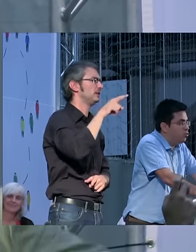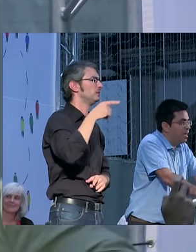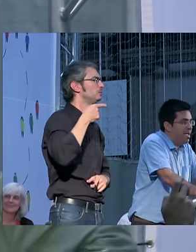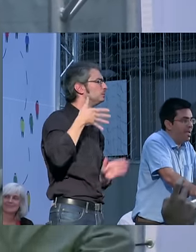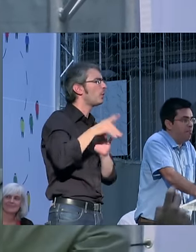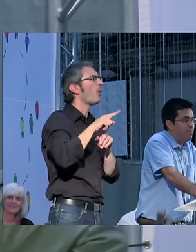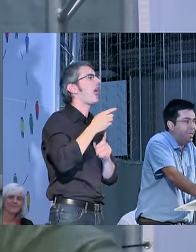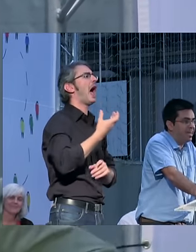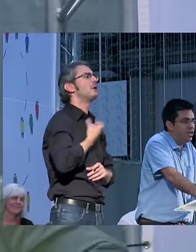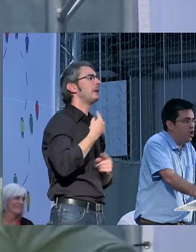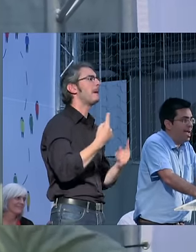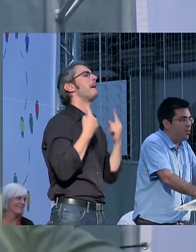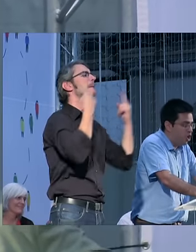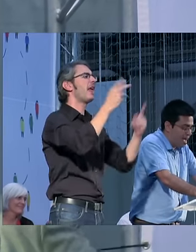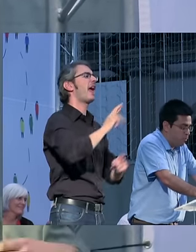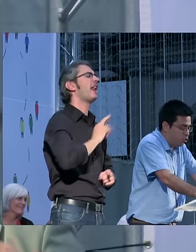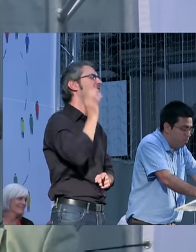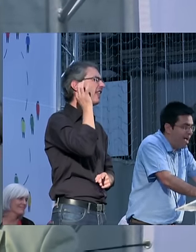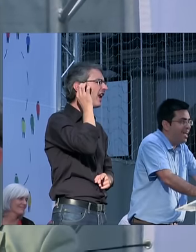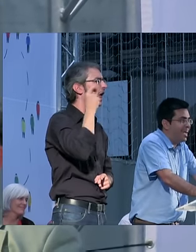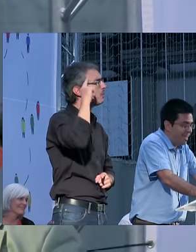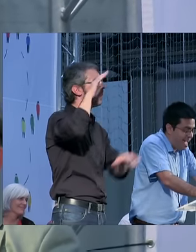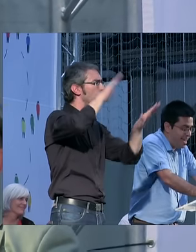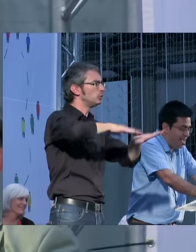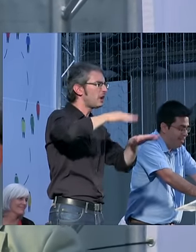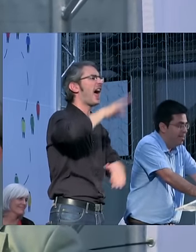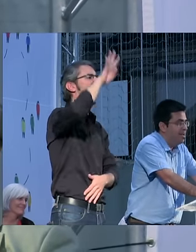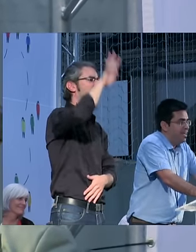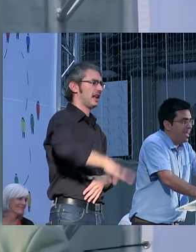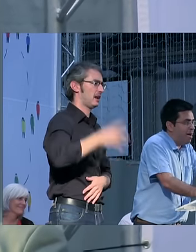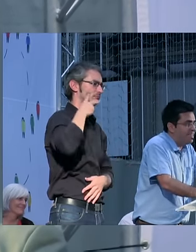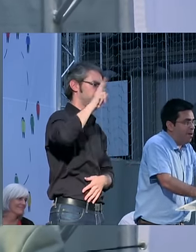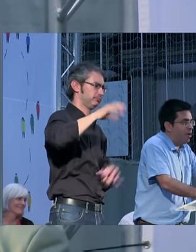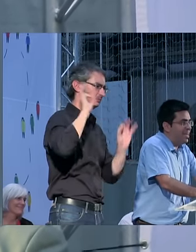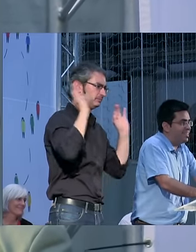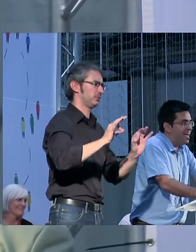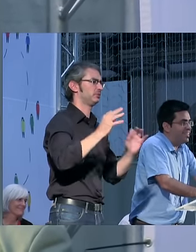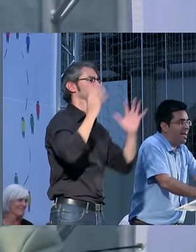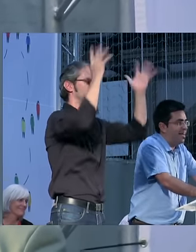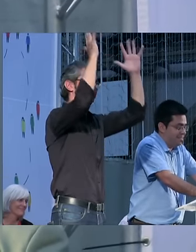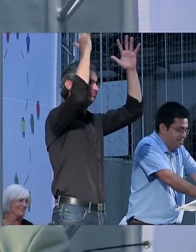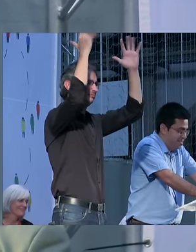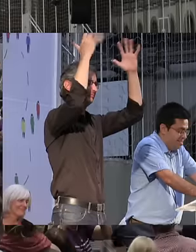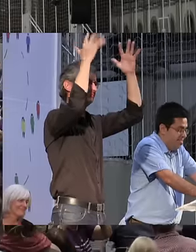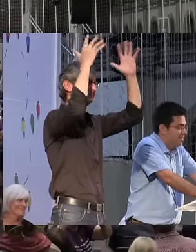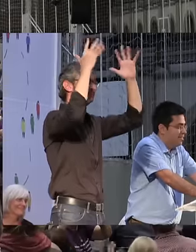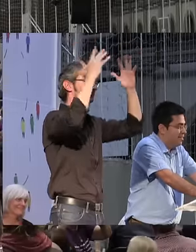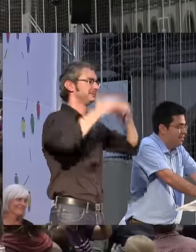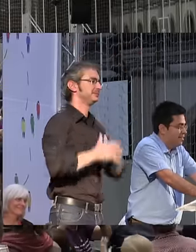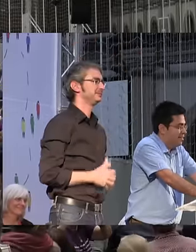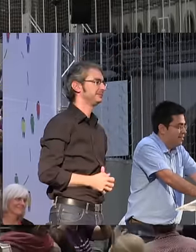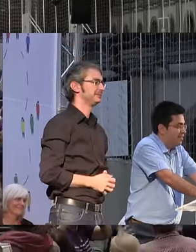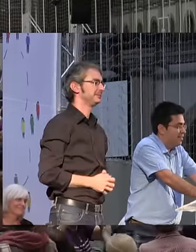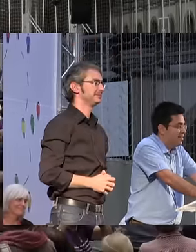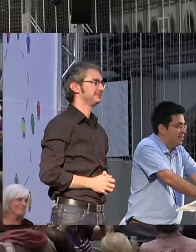portar a l'Ajuntament la primera regidora dona musulmana i catalana i que va saber organitzar-se.